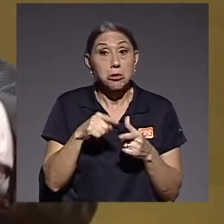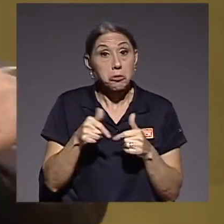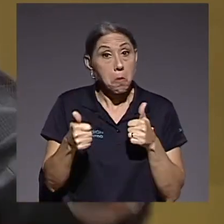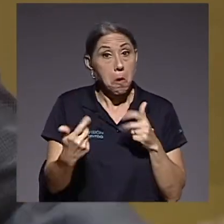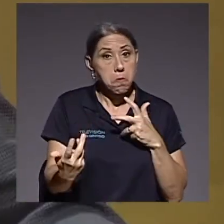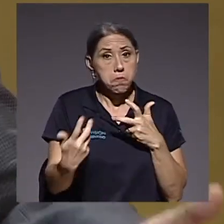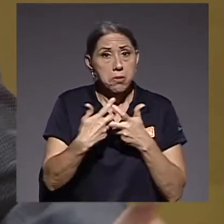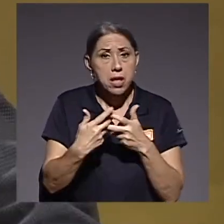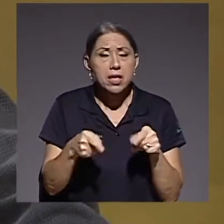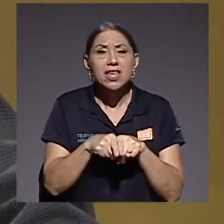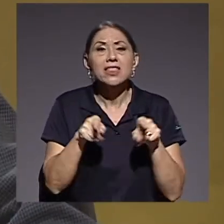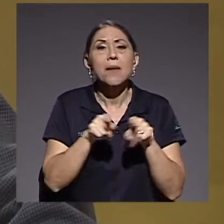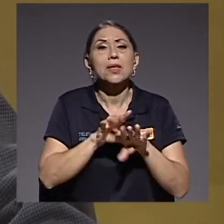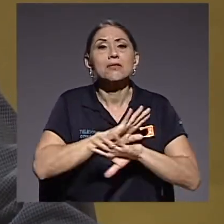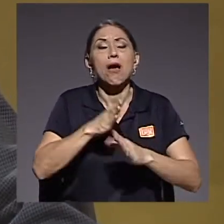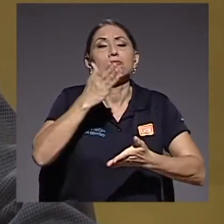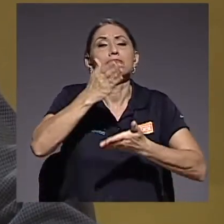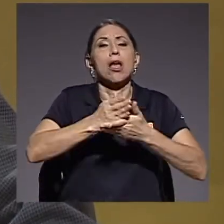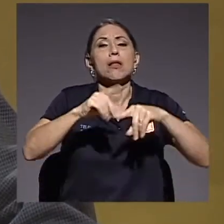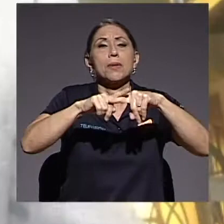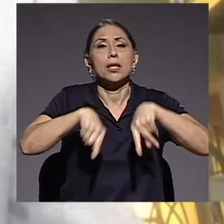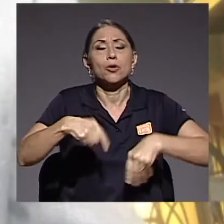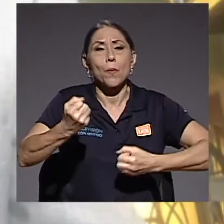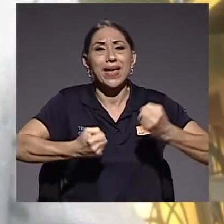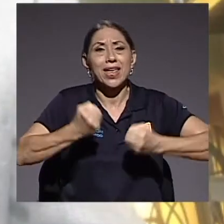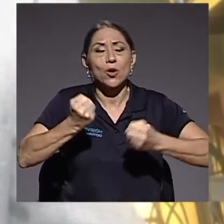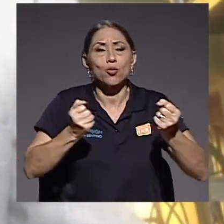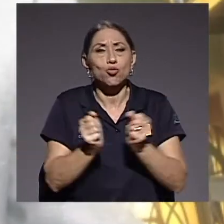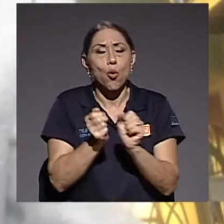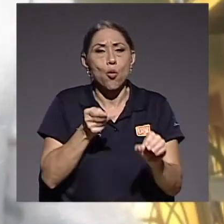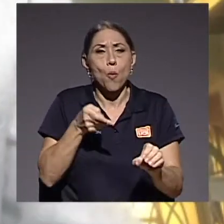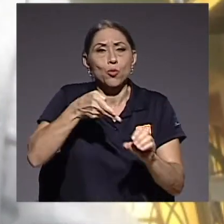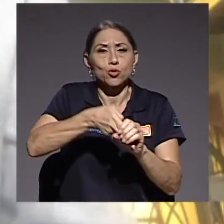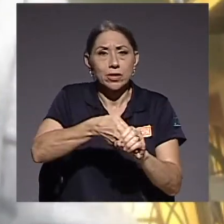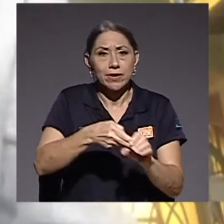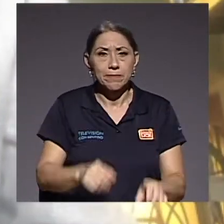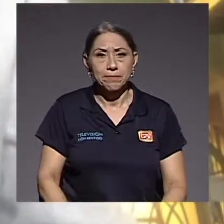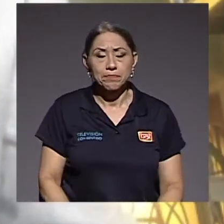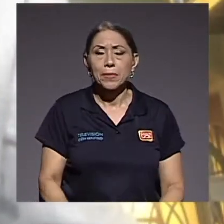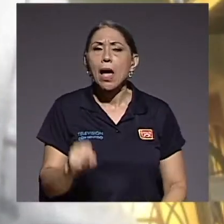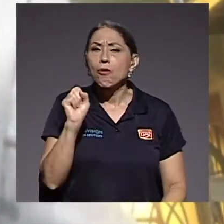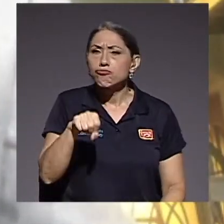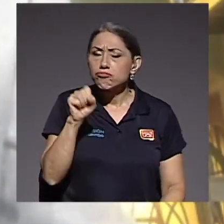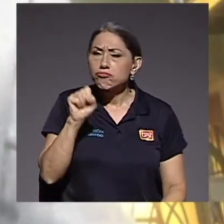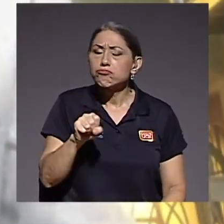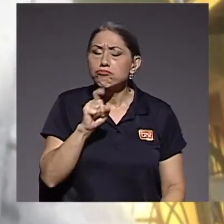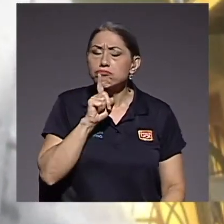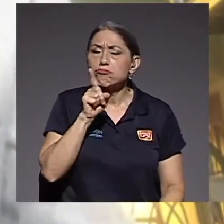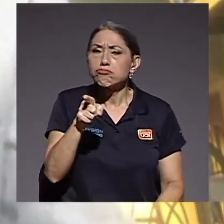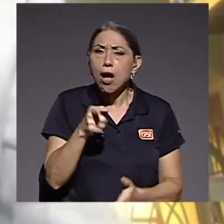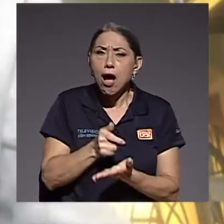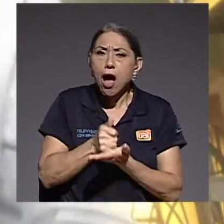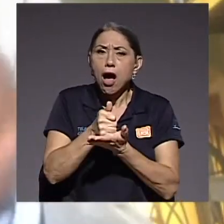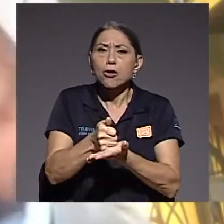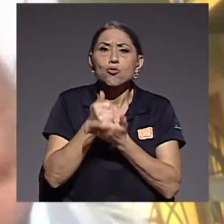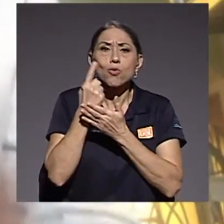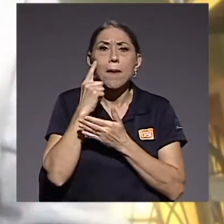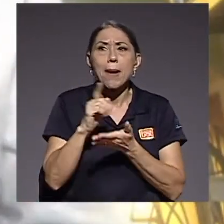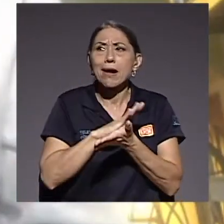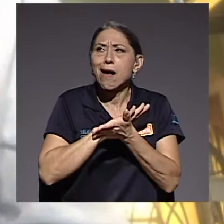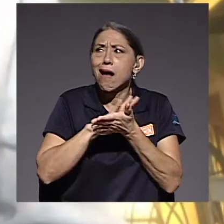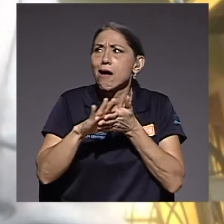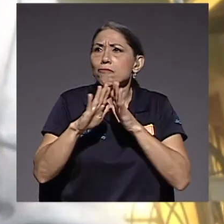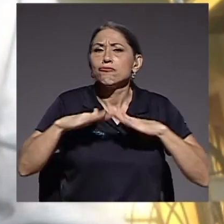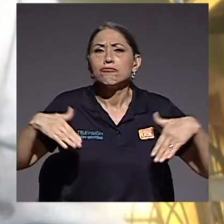la eliminación de los vehículos de combustible. Sí, sin duda alguna ayuda en cuanto a la descarbonización por